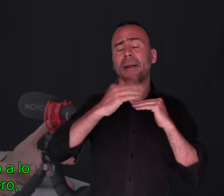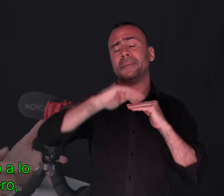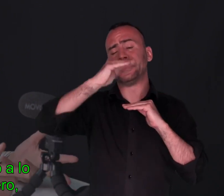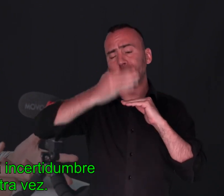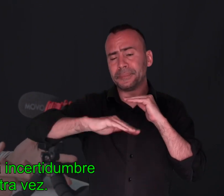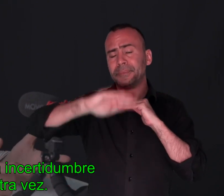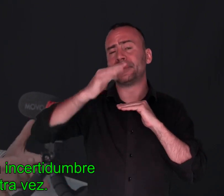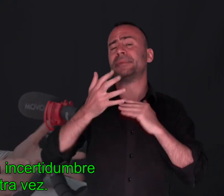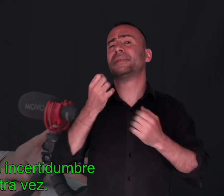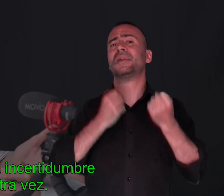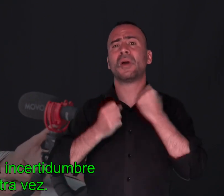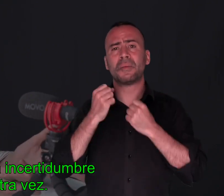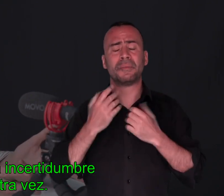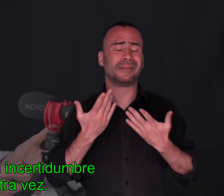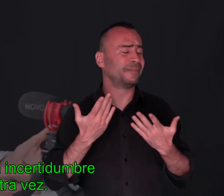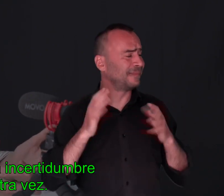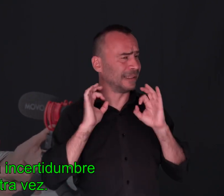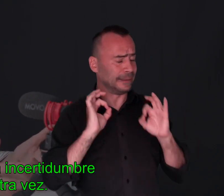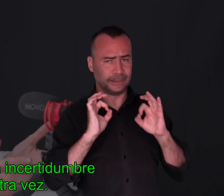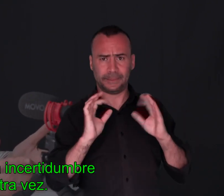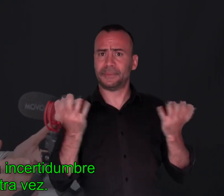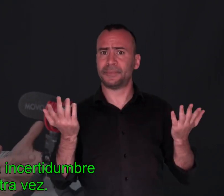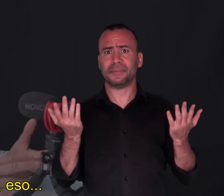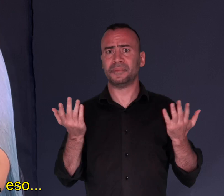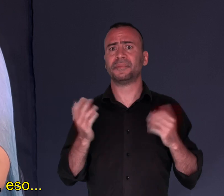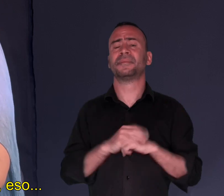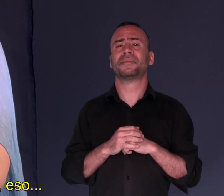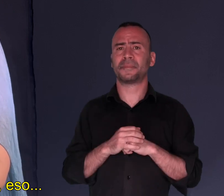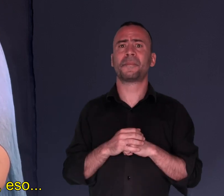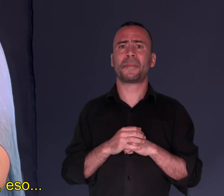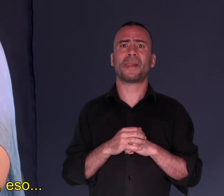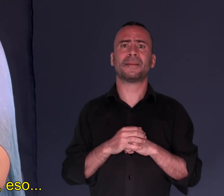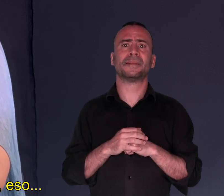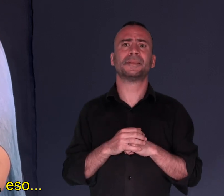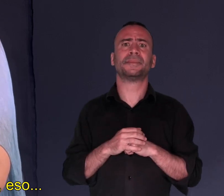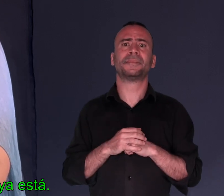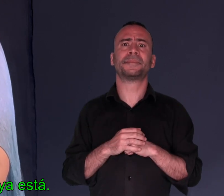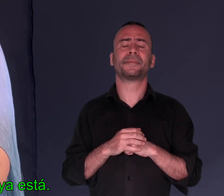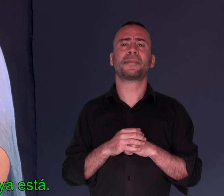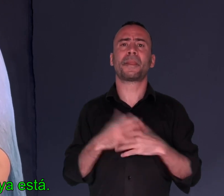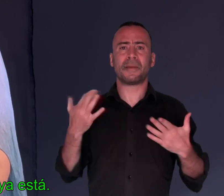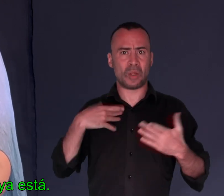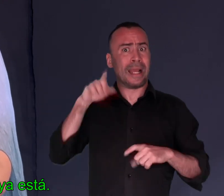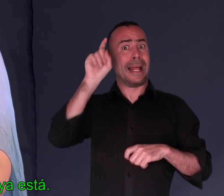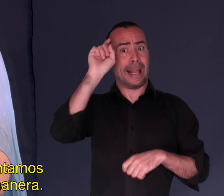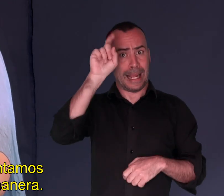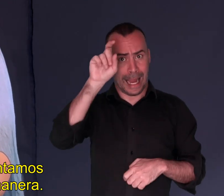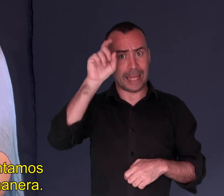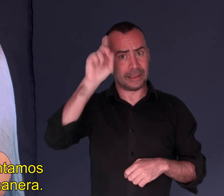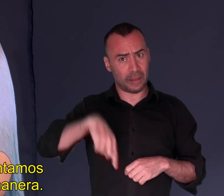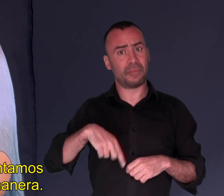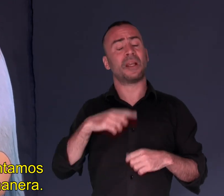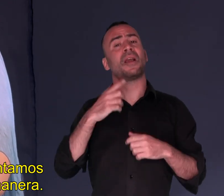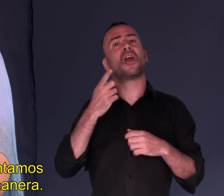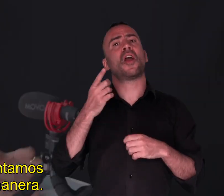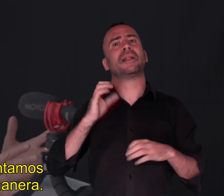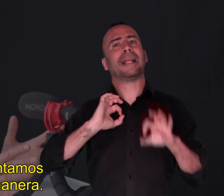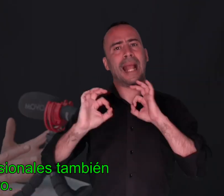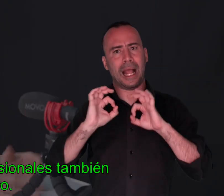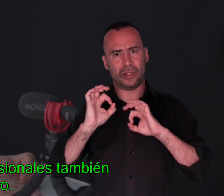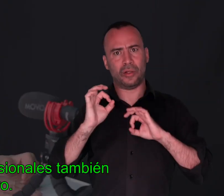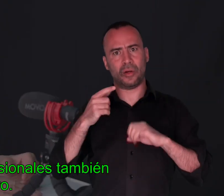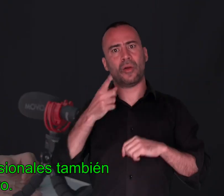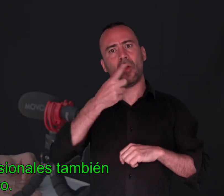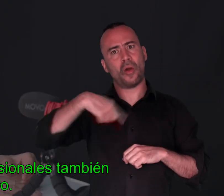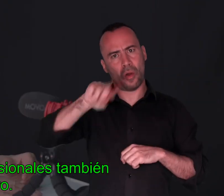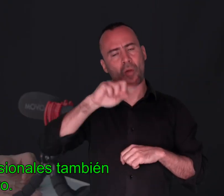quiero aunque ahora tenga incertidumbre económica otra vez pero bueno es Pero bueno ya está con eso contamos de alguna manera doy